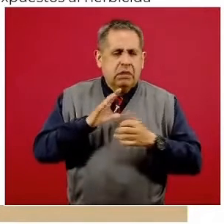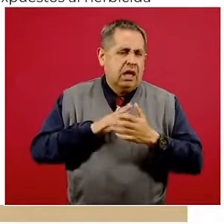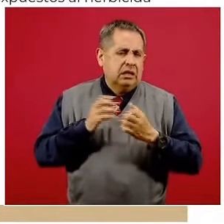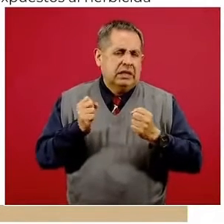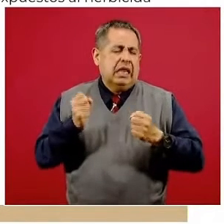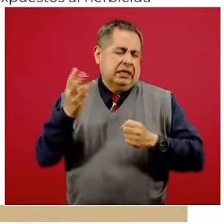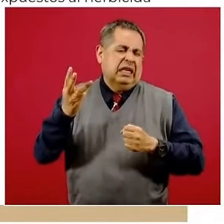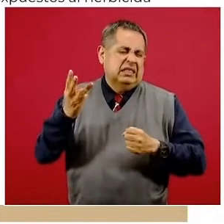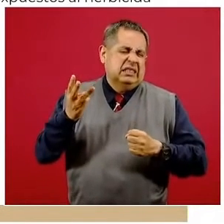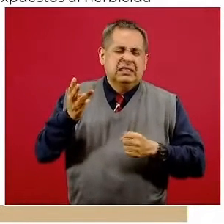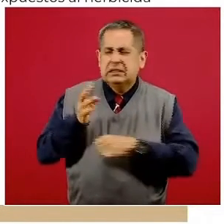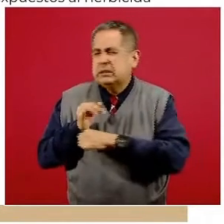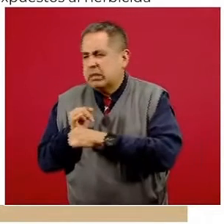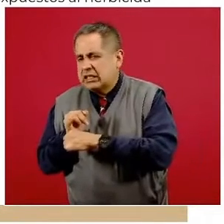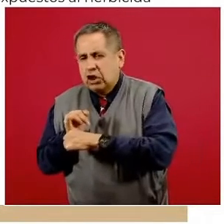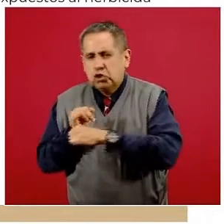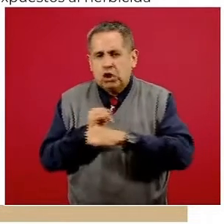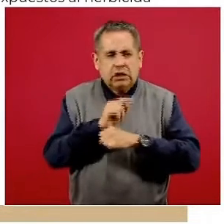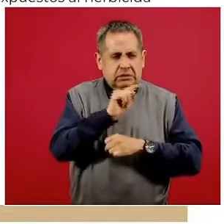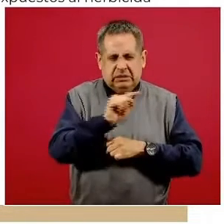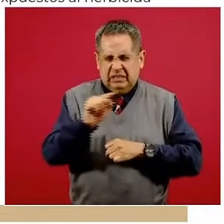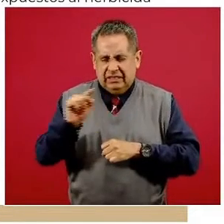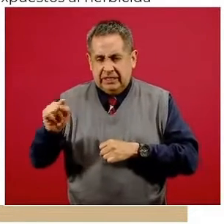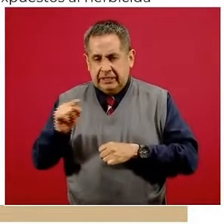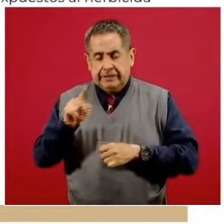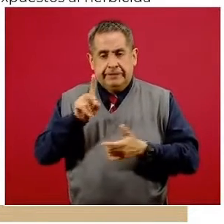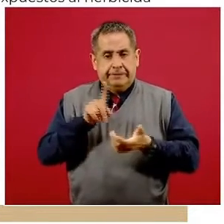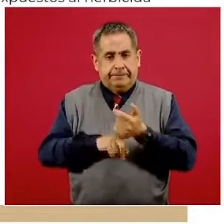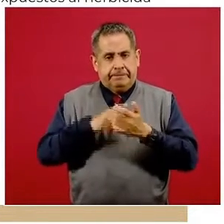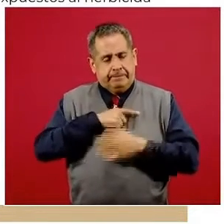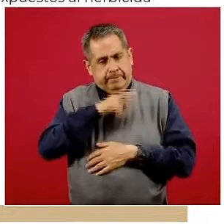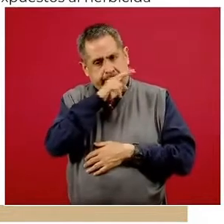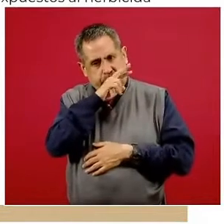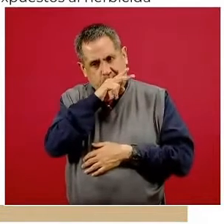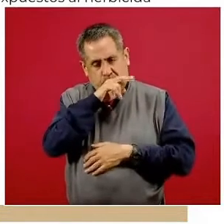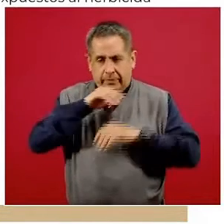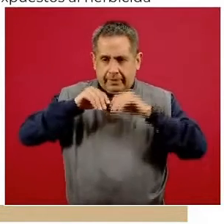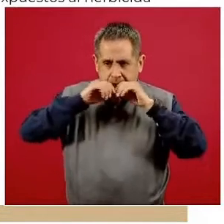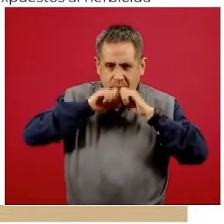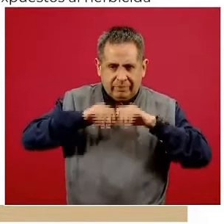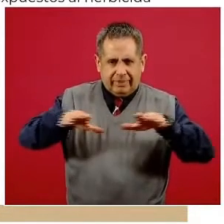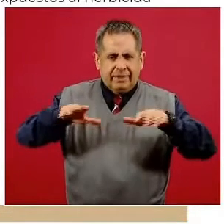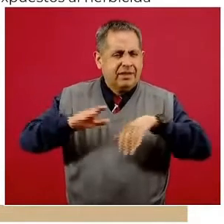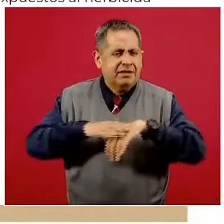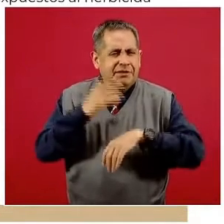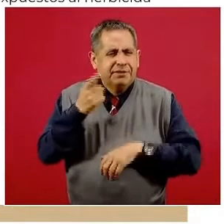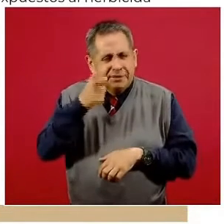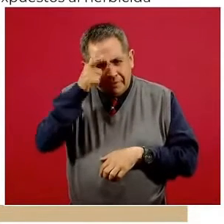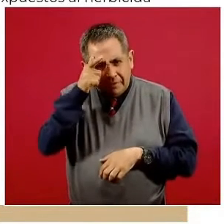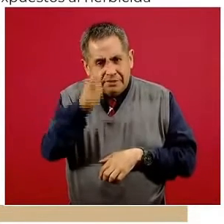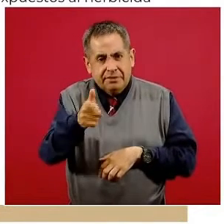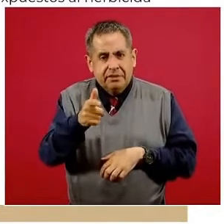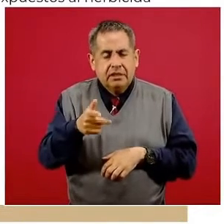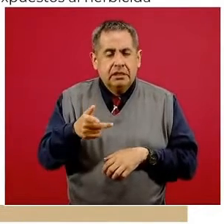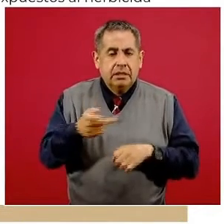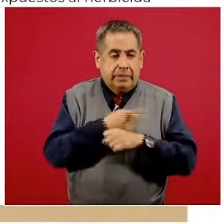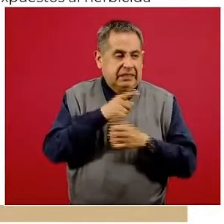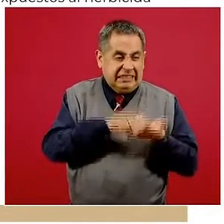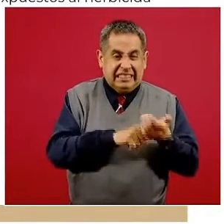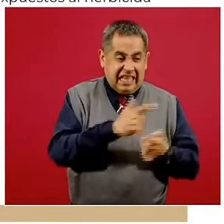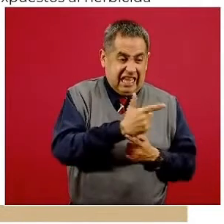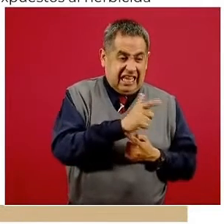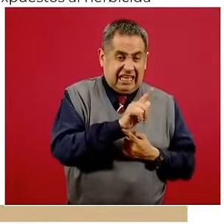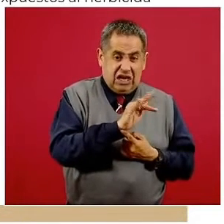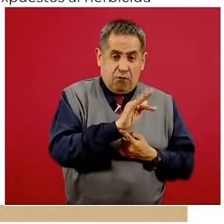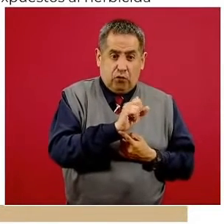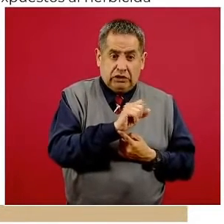son ya 3 estudios que nos preocuparon mucho cuando salieron los datos, que demuestran que este agrotóxico ha